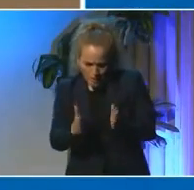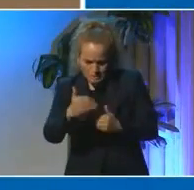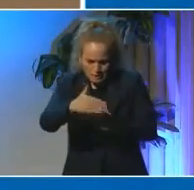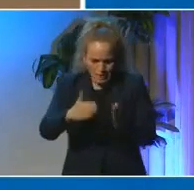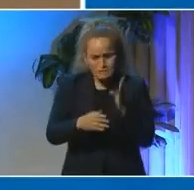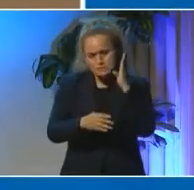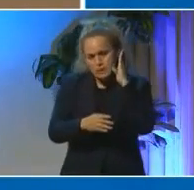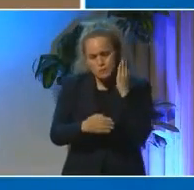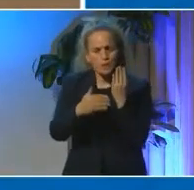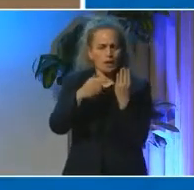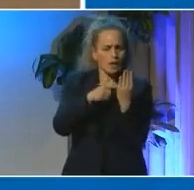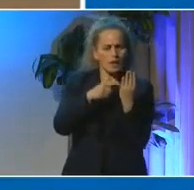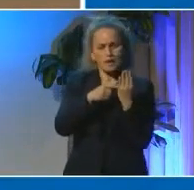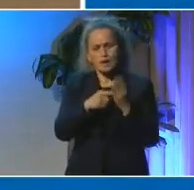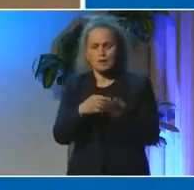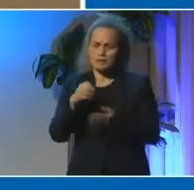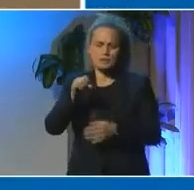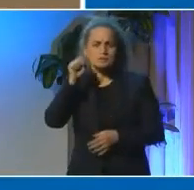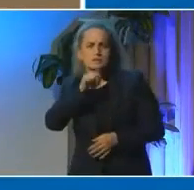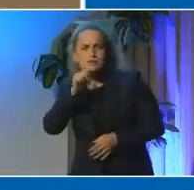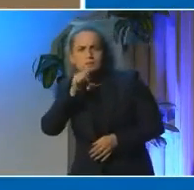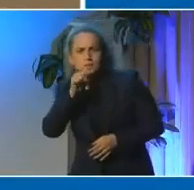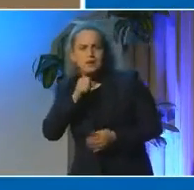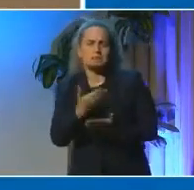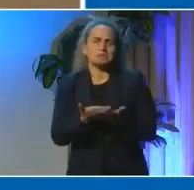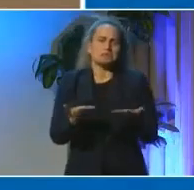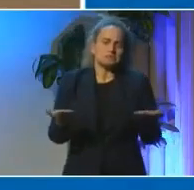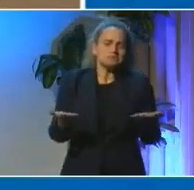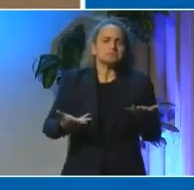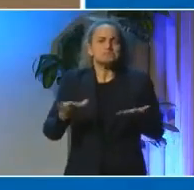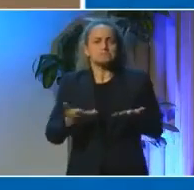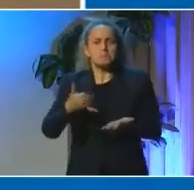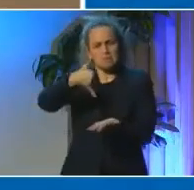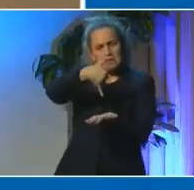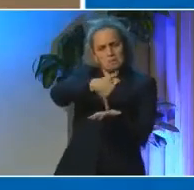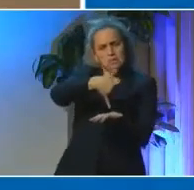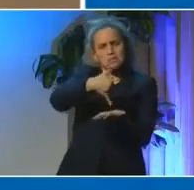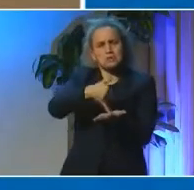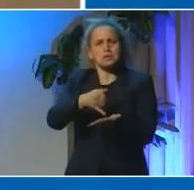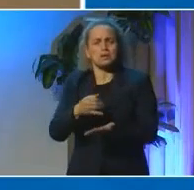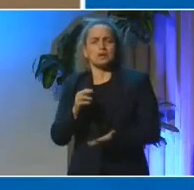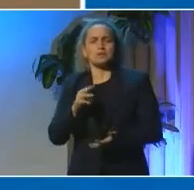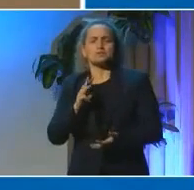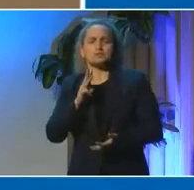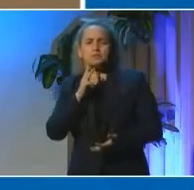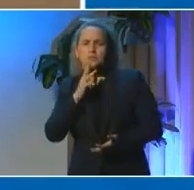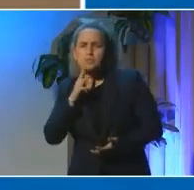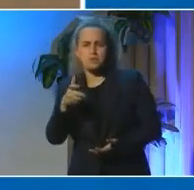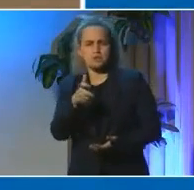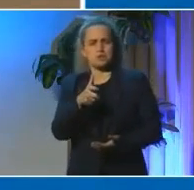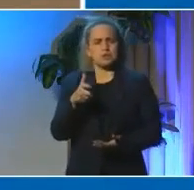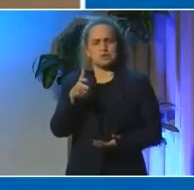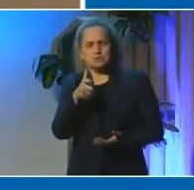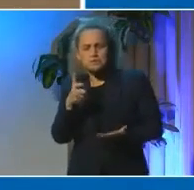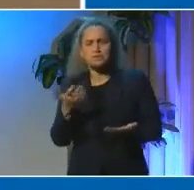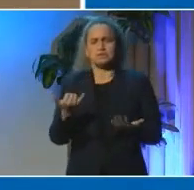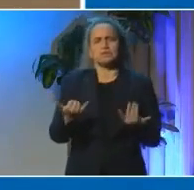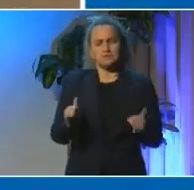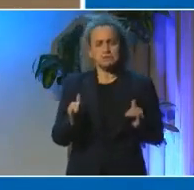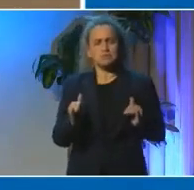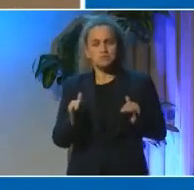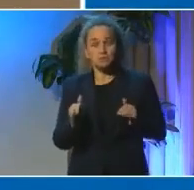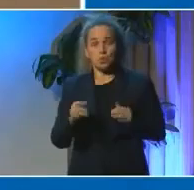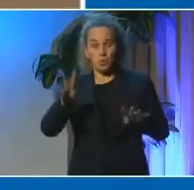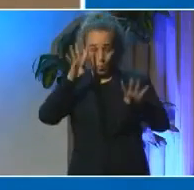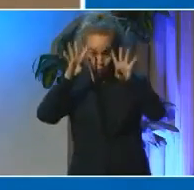celular las cervezas las las botellas de Whisky eh seguro las clemas ya nos contaste como las